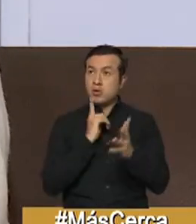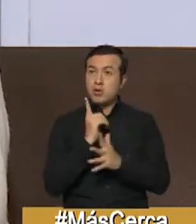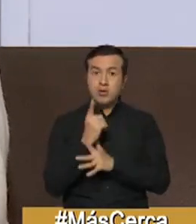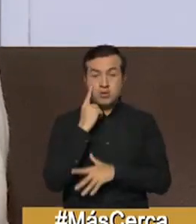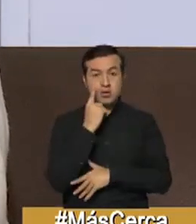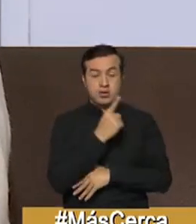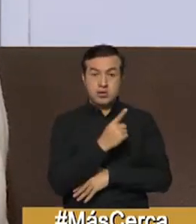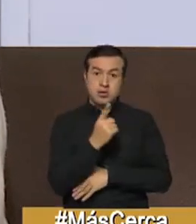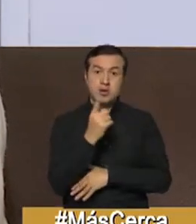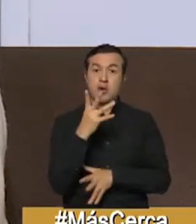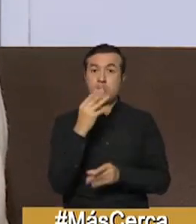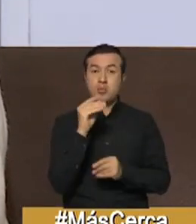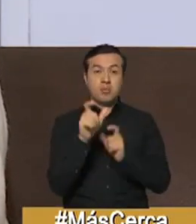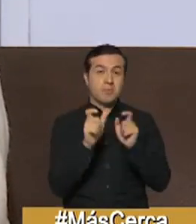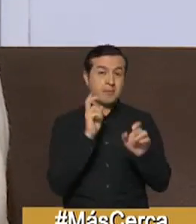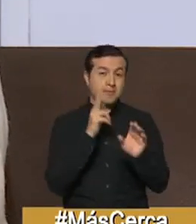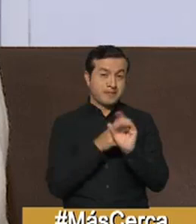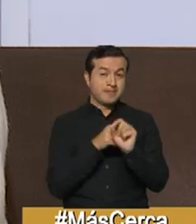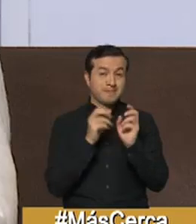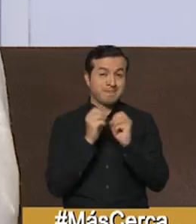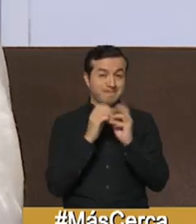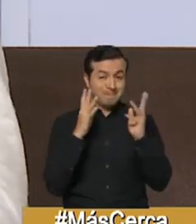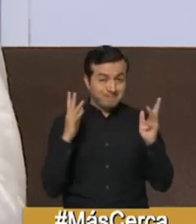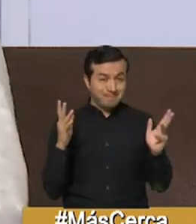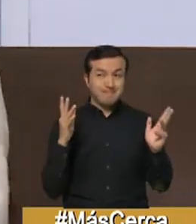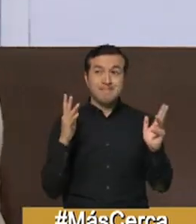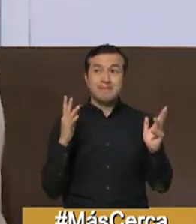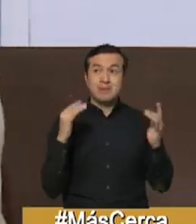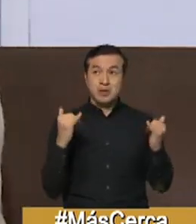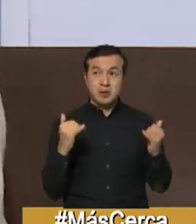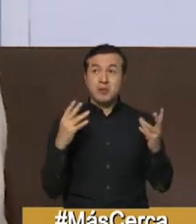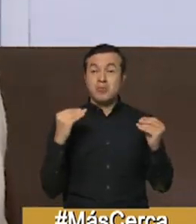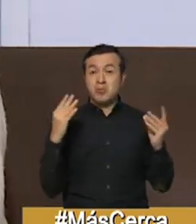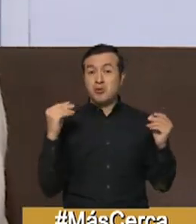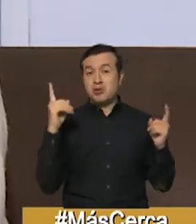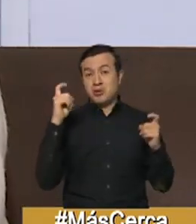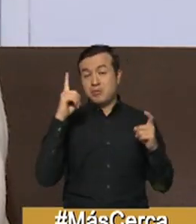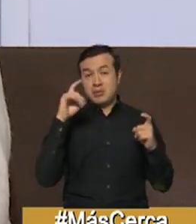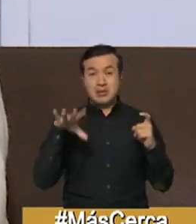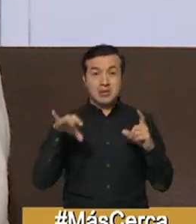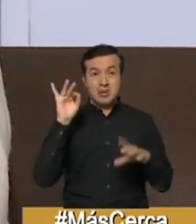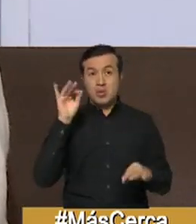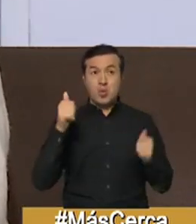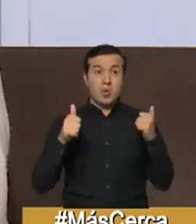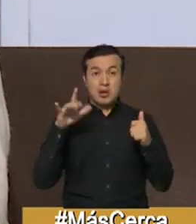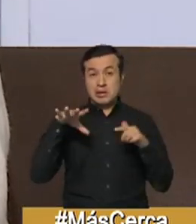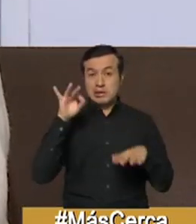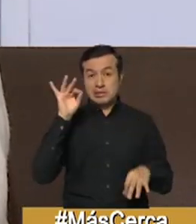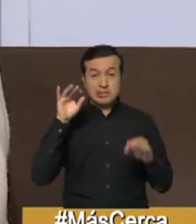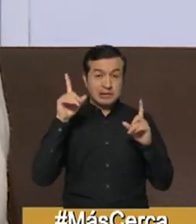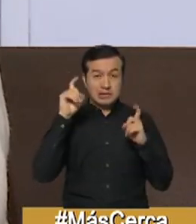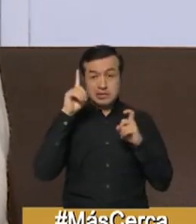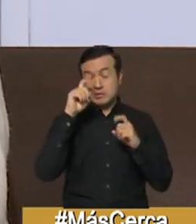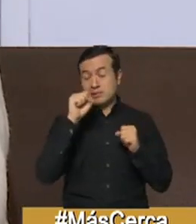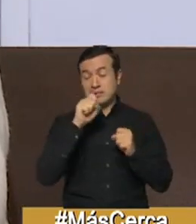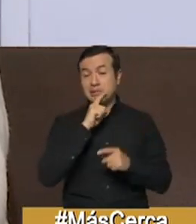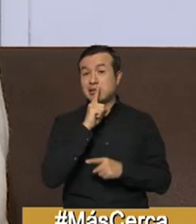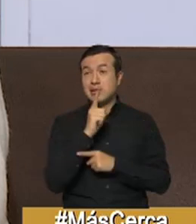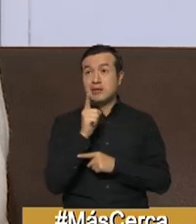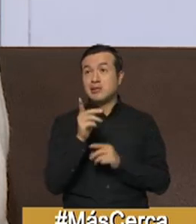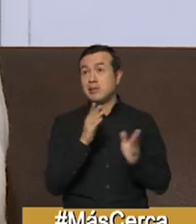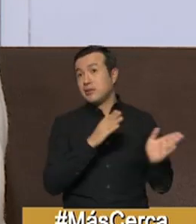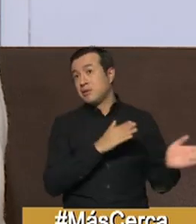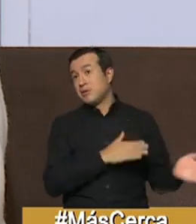Hay docenas de participantes. Va a ser este año muy complicado seleccionar a los